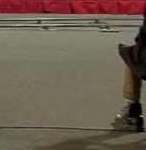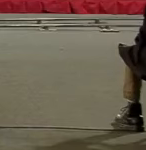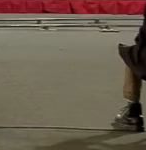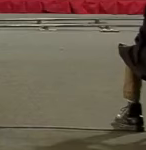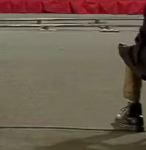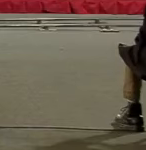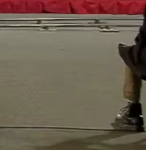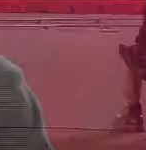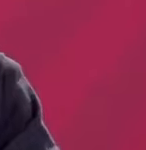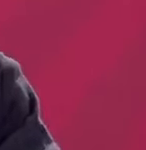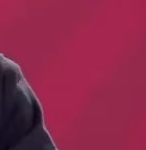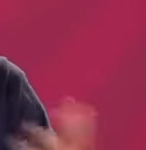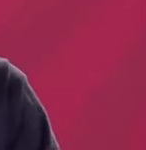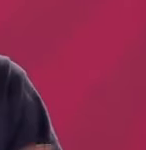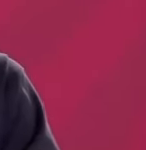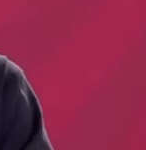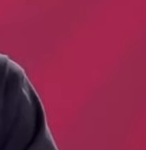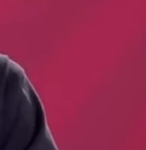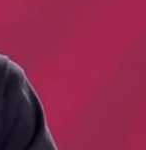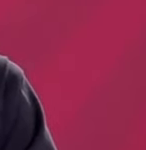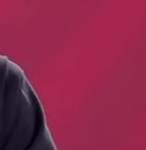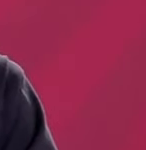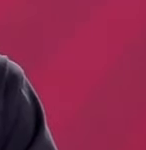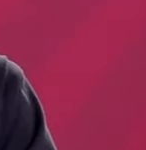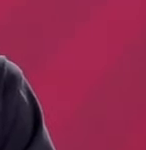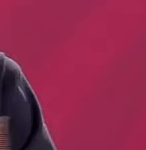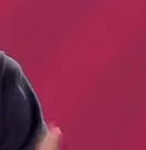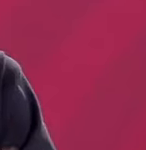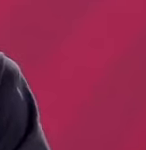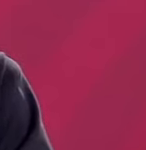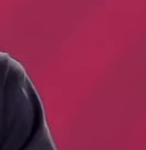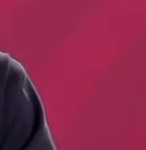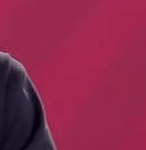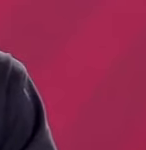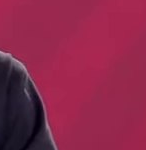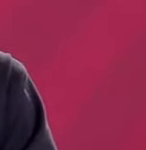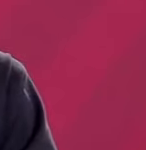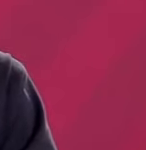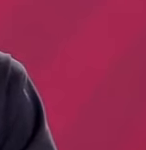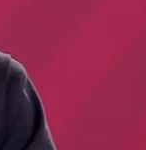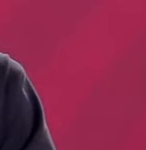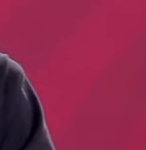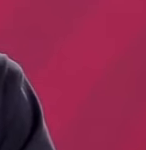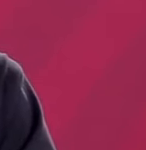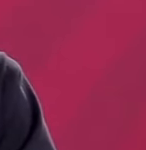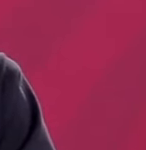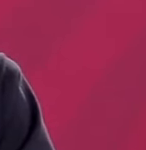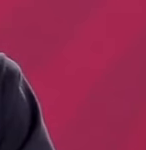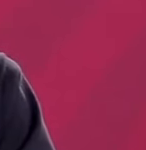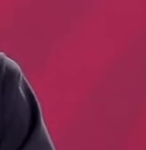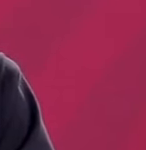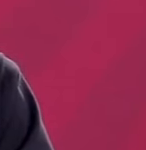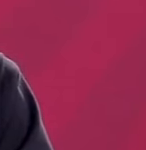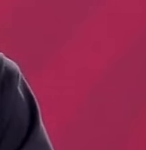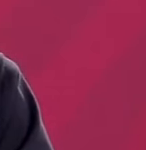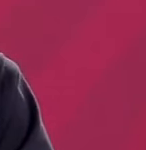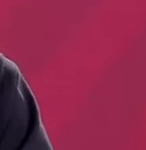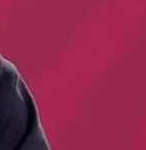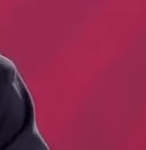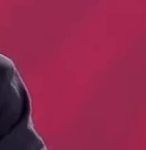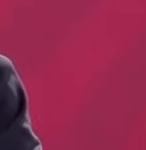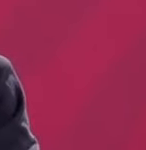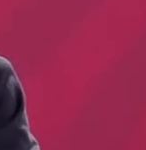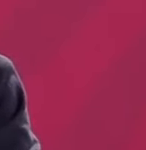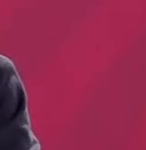México para la Ciudad de México y para las 31, el resto de las 31 entidades federativas, utilizar estas pruebas